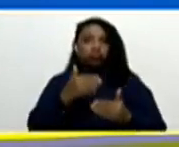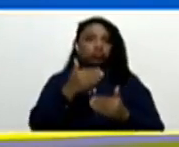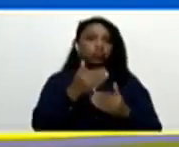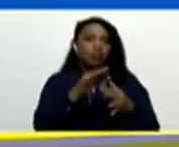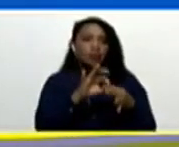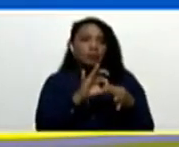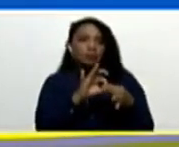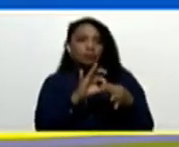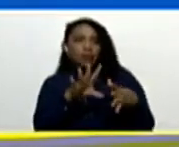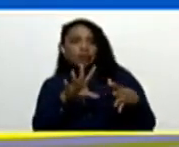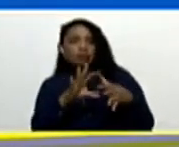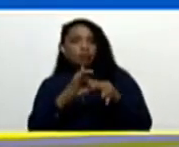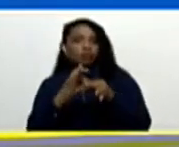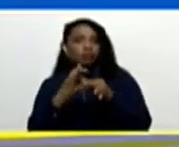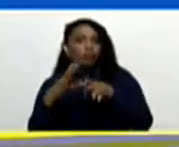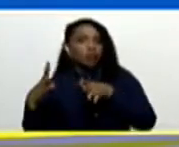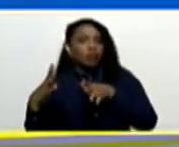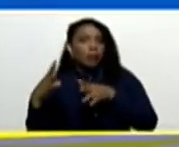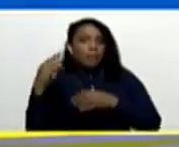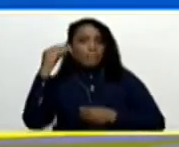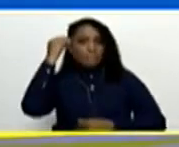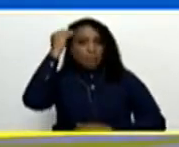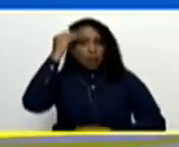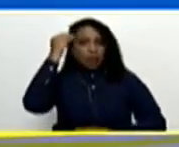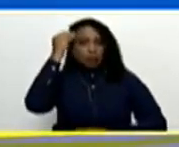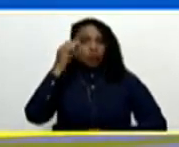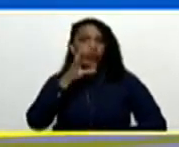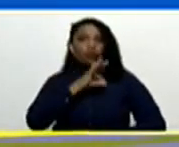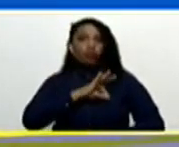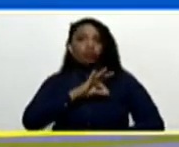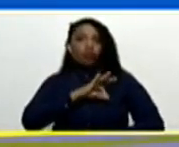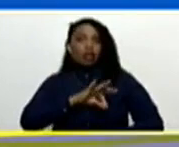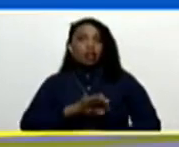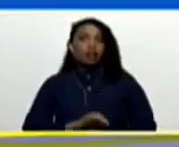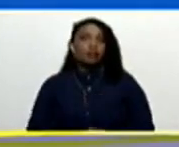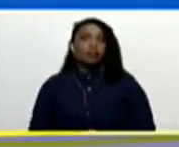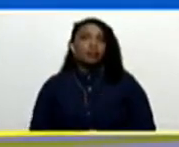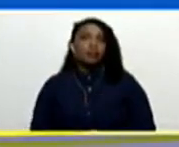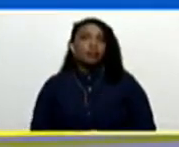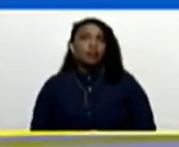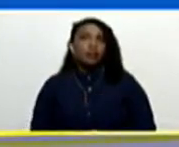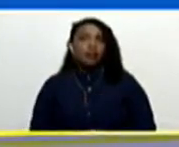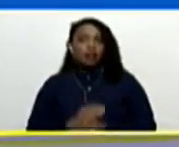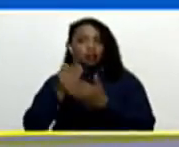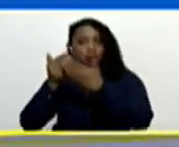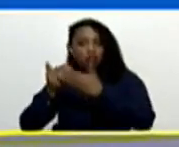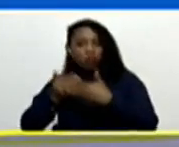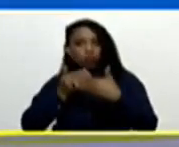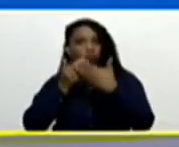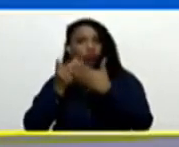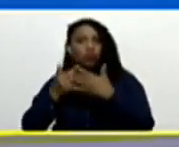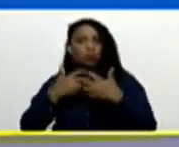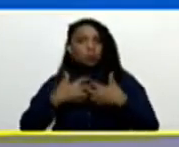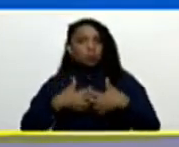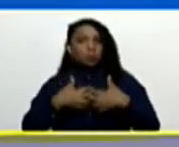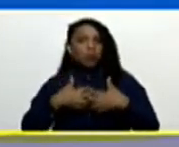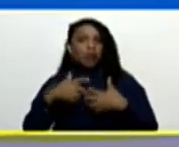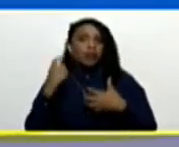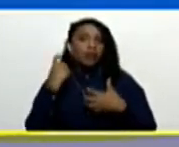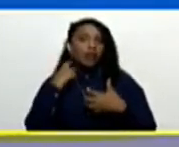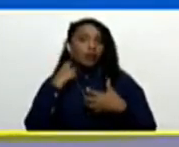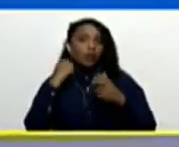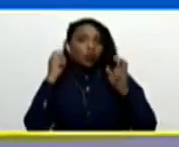divorciando de los pensamientos socialistas, del estudio, del análisis de los viejos